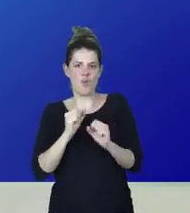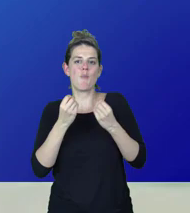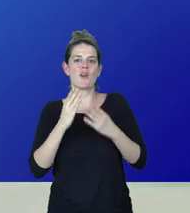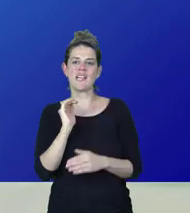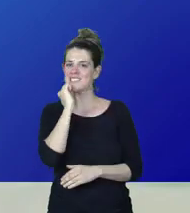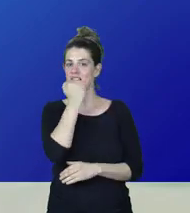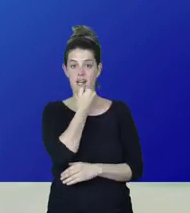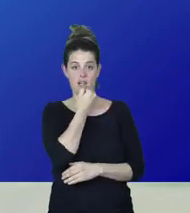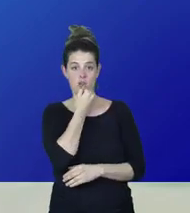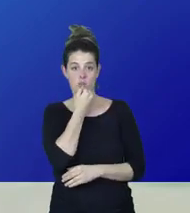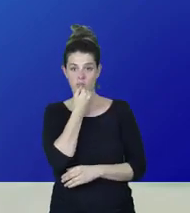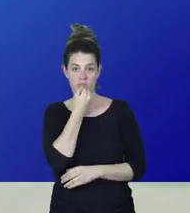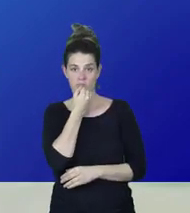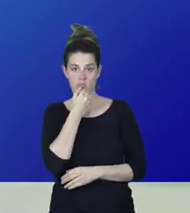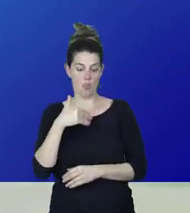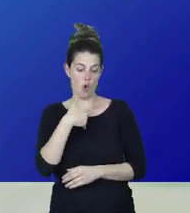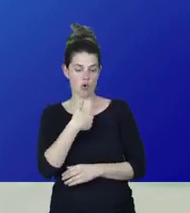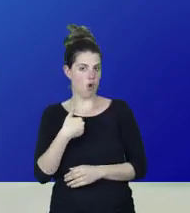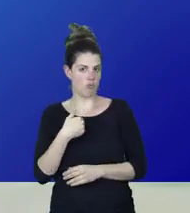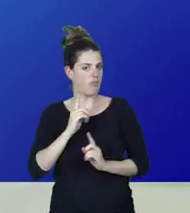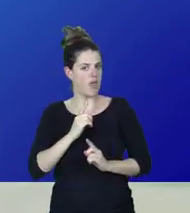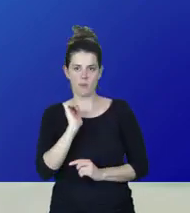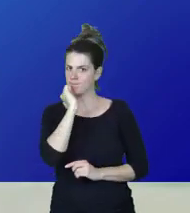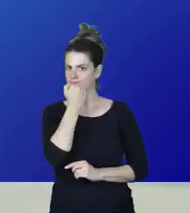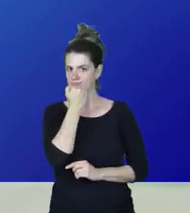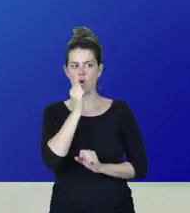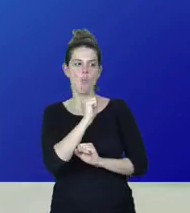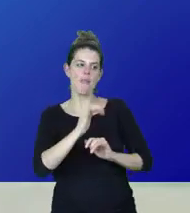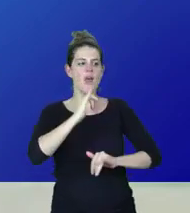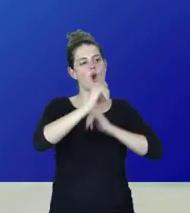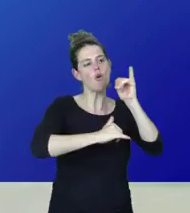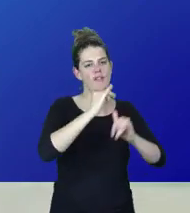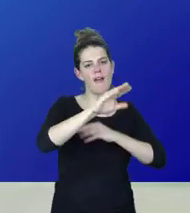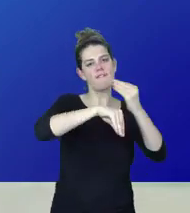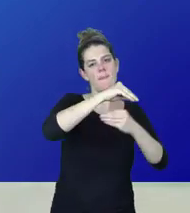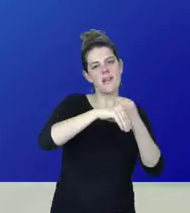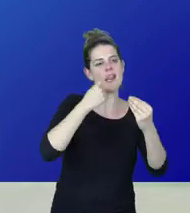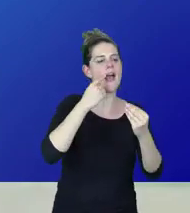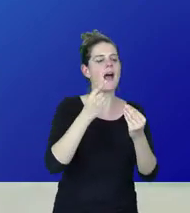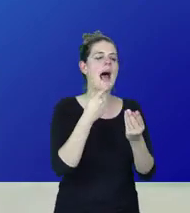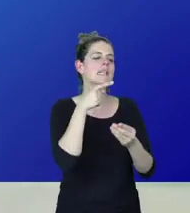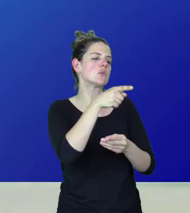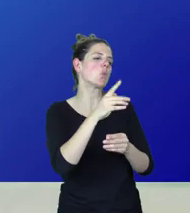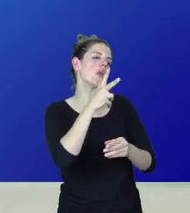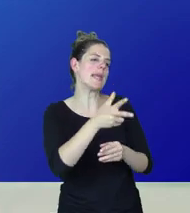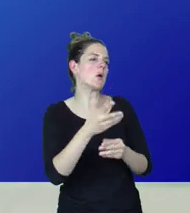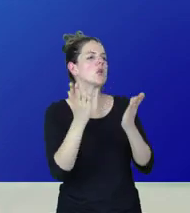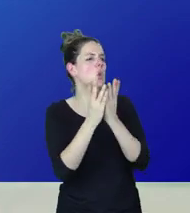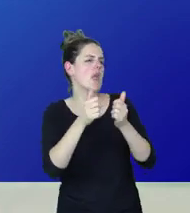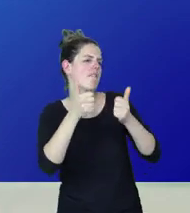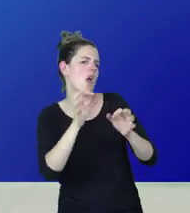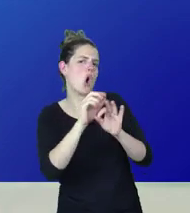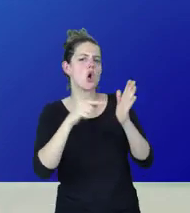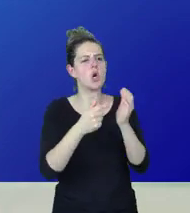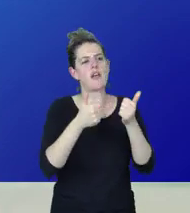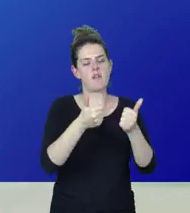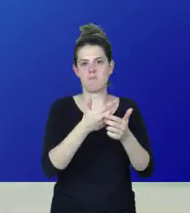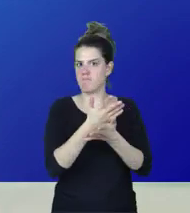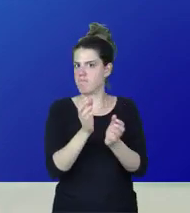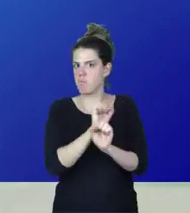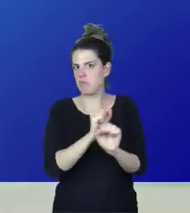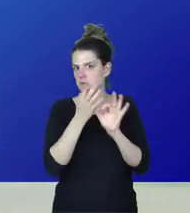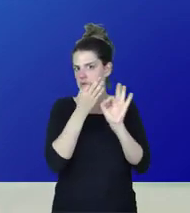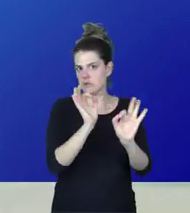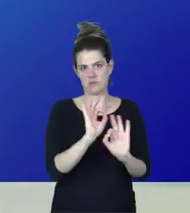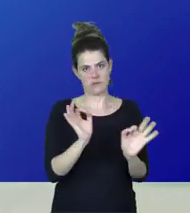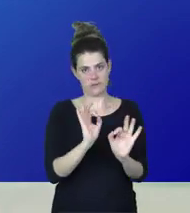este principio de nuestro rol. Por ese motivo es mejor que se comuniquen con los referentes institucionales, con los adscriptos, con la dirección, con